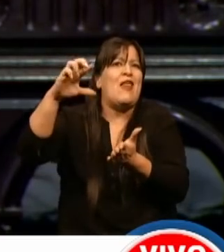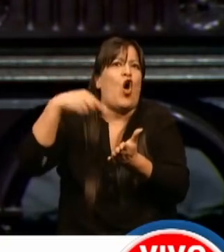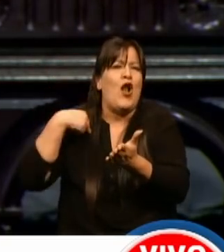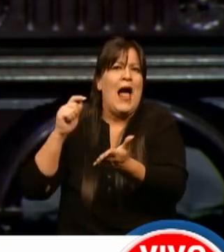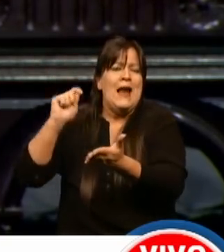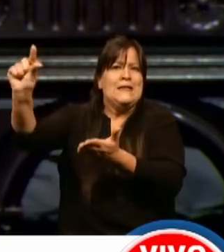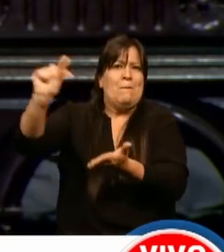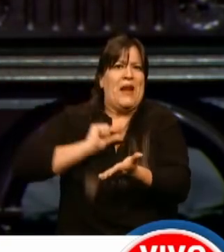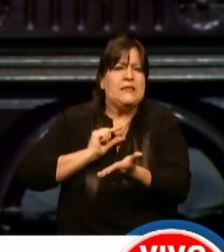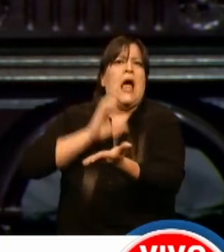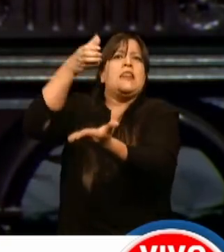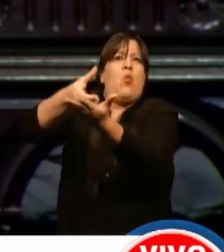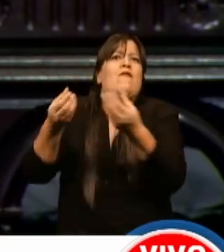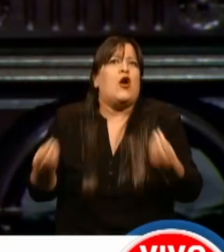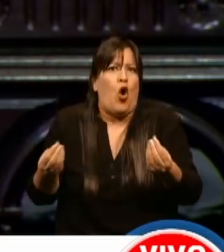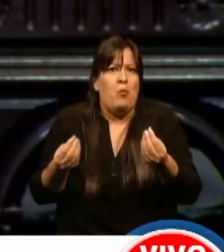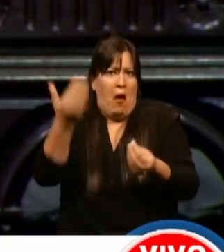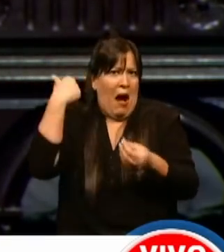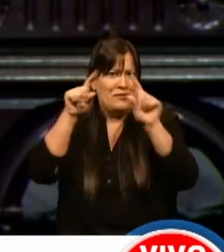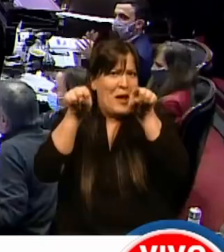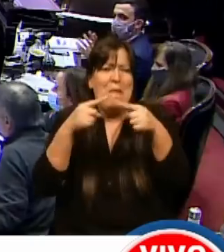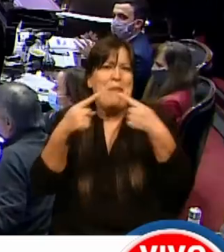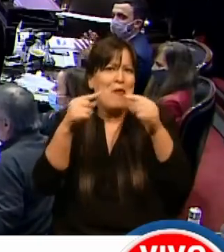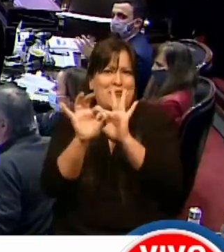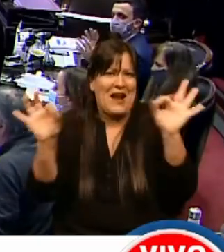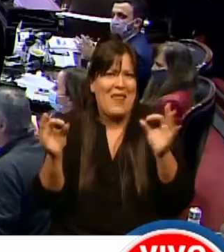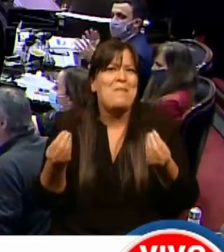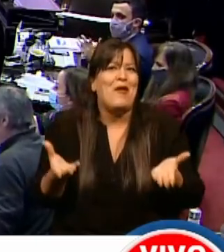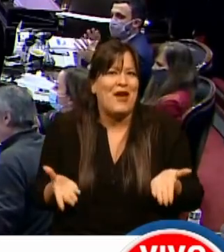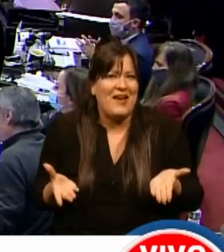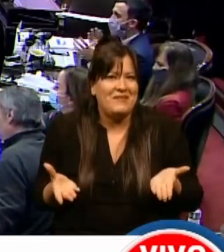Fondo Monetario Internacional. Pero